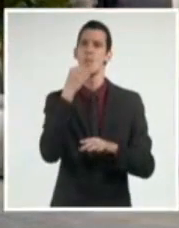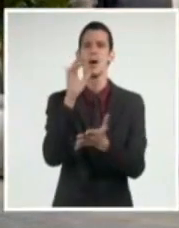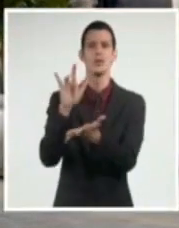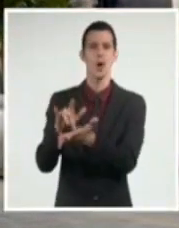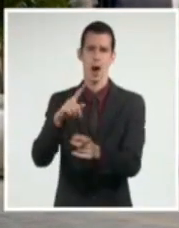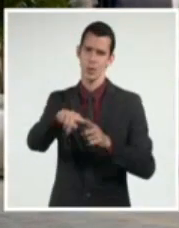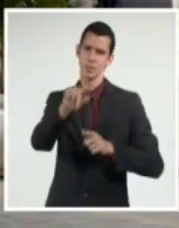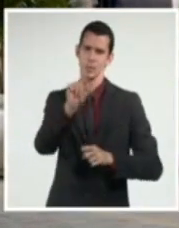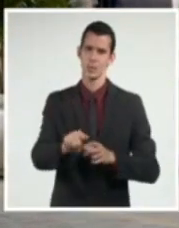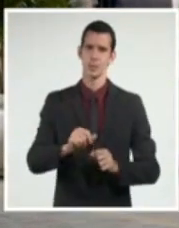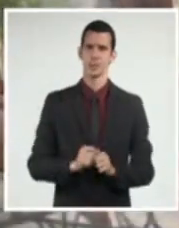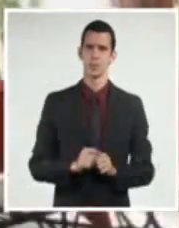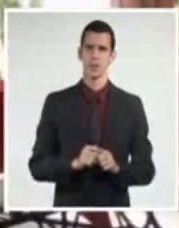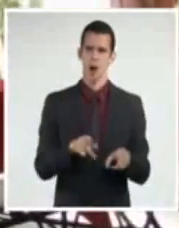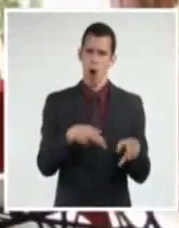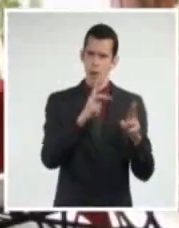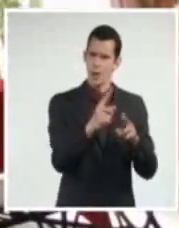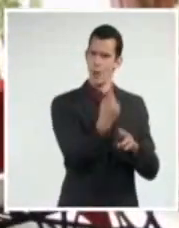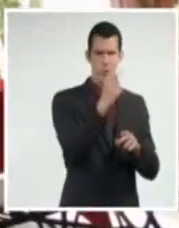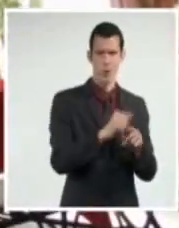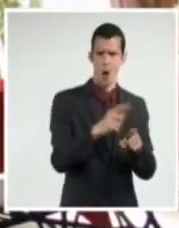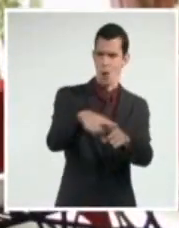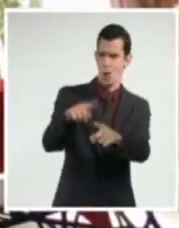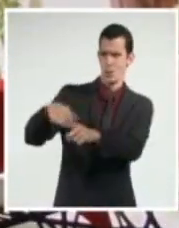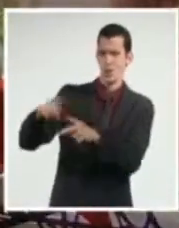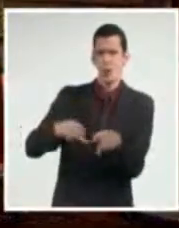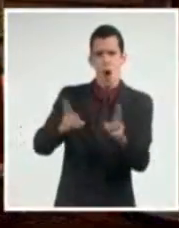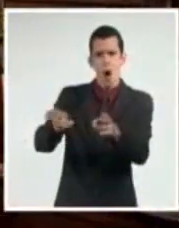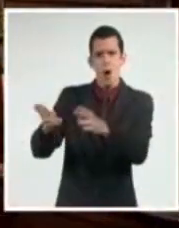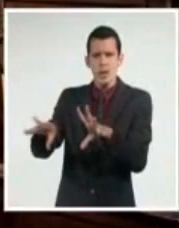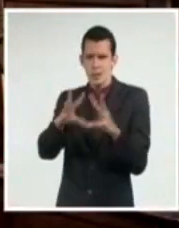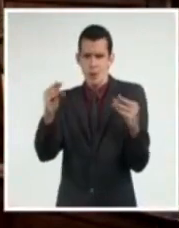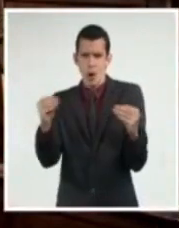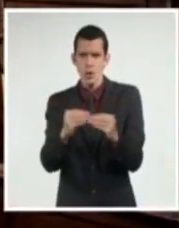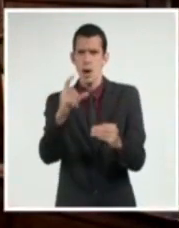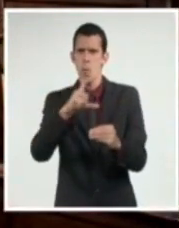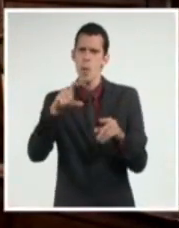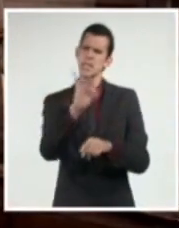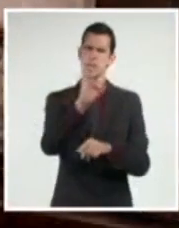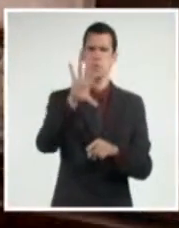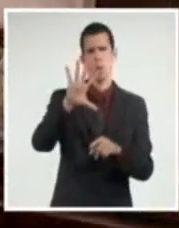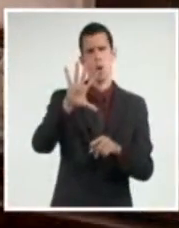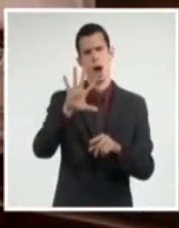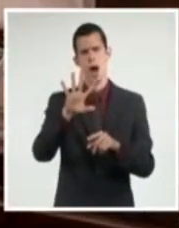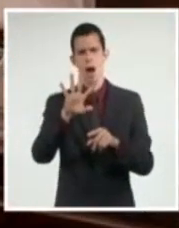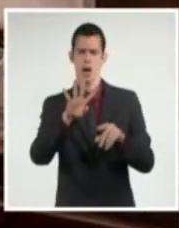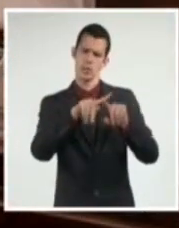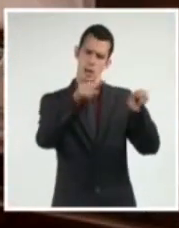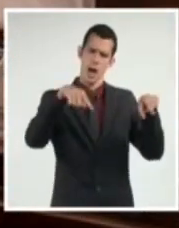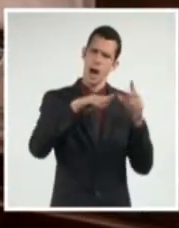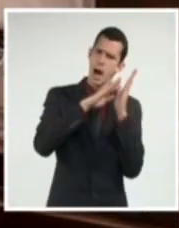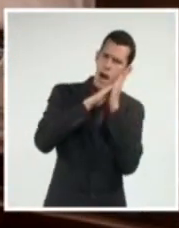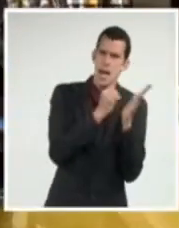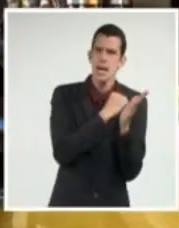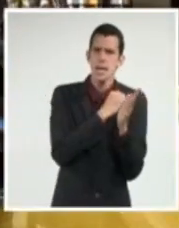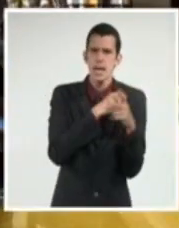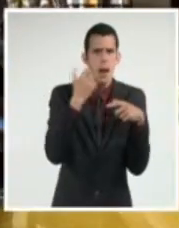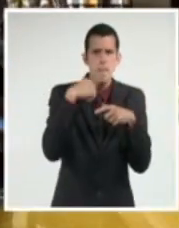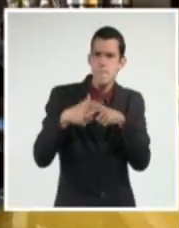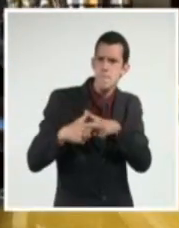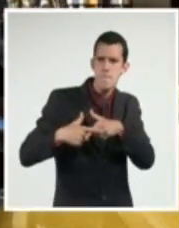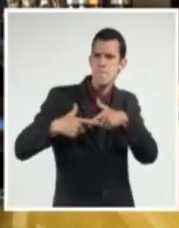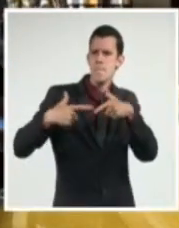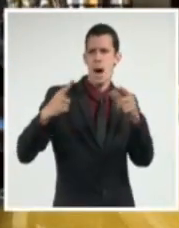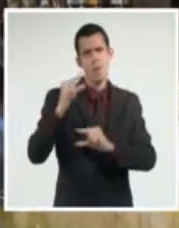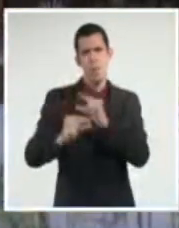Cubanacán Ciudad. Suman un total de 74 habitaciones en la urbe agramontina, cifra que se prevé aumentar a más de una centena con la